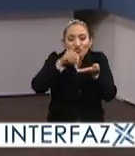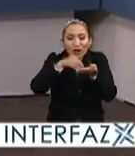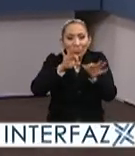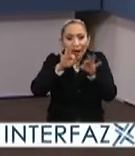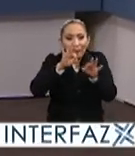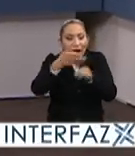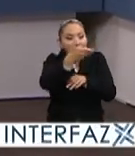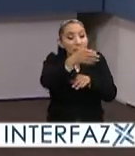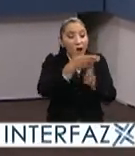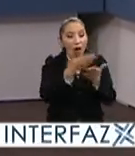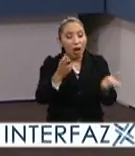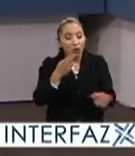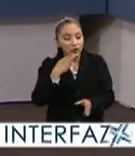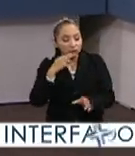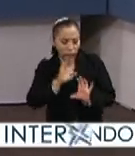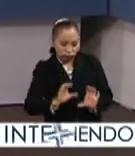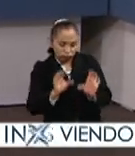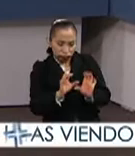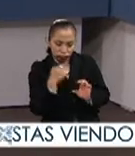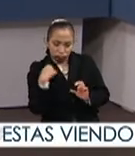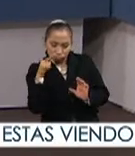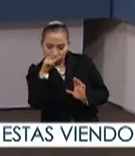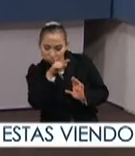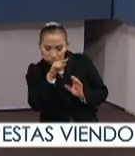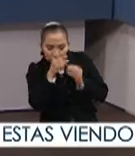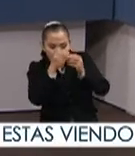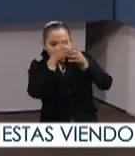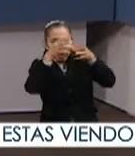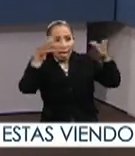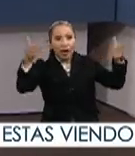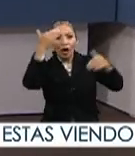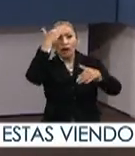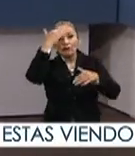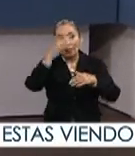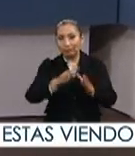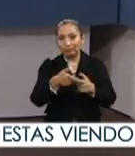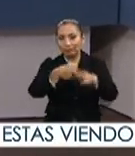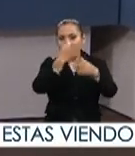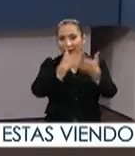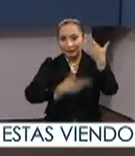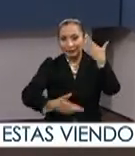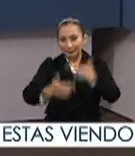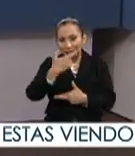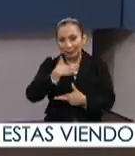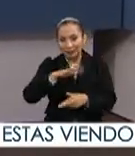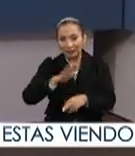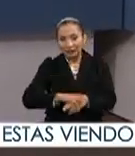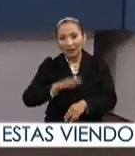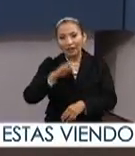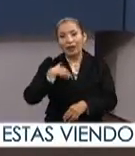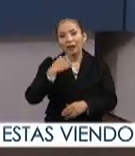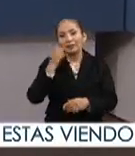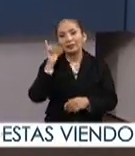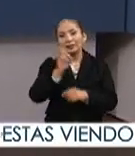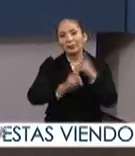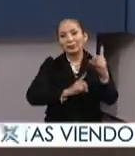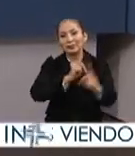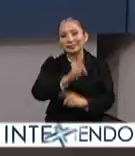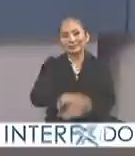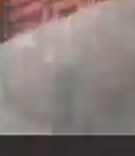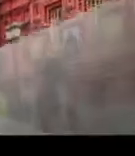trabajos en campo. Ahora ya pueden utilizar estrategias que nos permiten conocer mejor las cosas. Vamos a hacer una pausa, Ana Cris. Regresamos con los